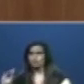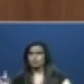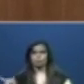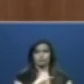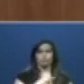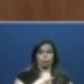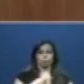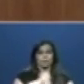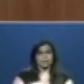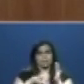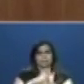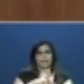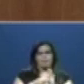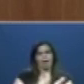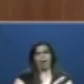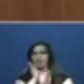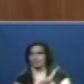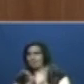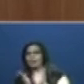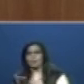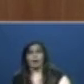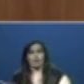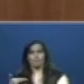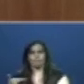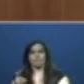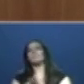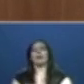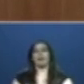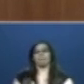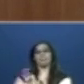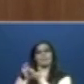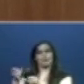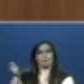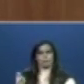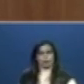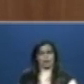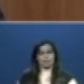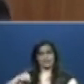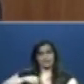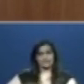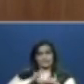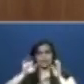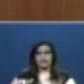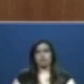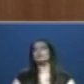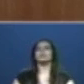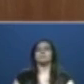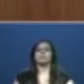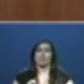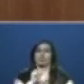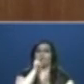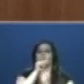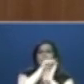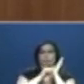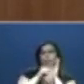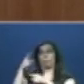ofreciendo alternativas de de servicios profesionales unos servicios que en Castilla y león tienen un peso casi 12 puntos superior a